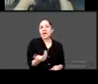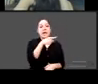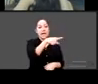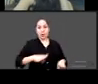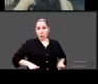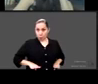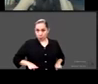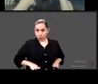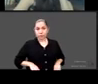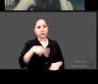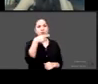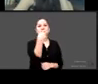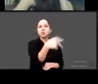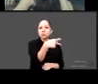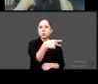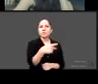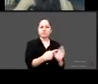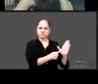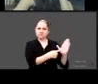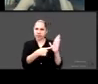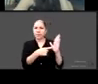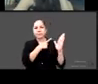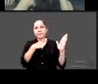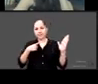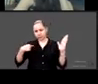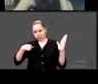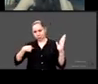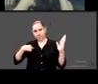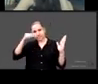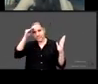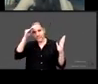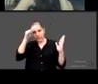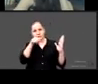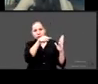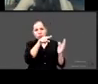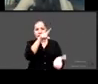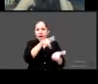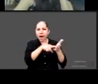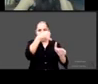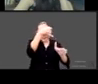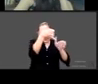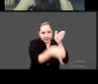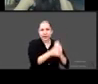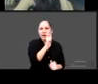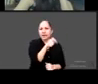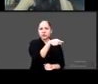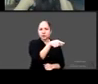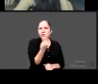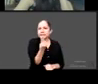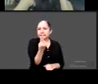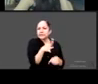para meterme a su mundo interno y tratar de identificar qué está necesitando. Avanzamos, por favor. En todo caso,